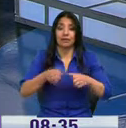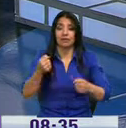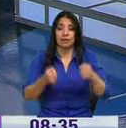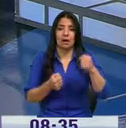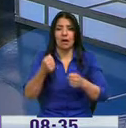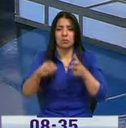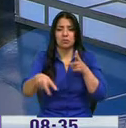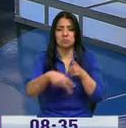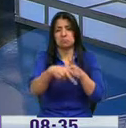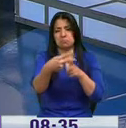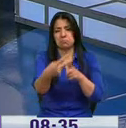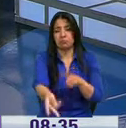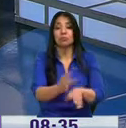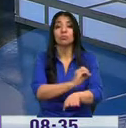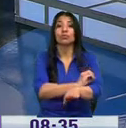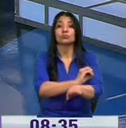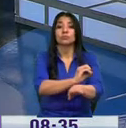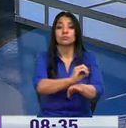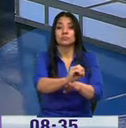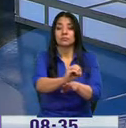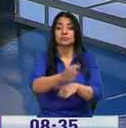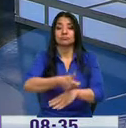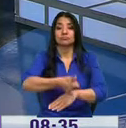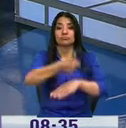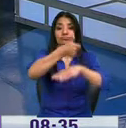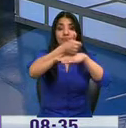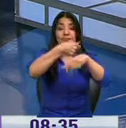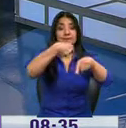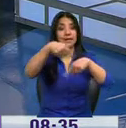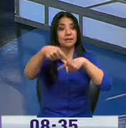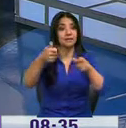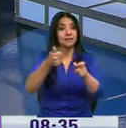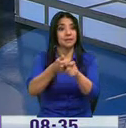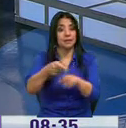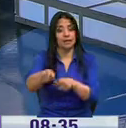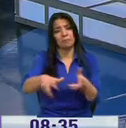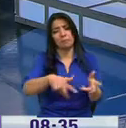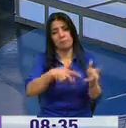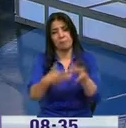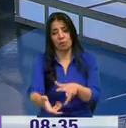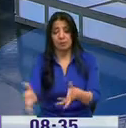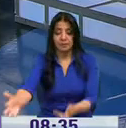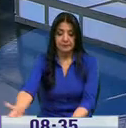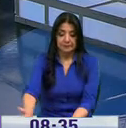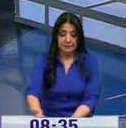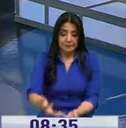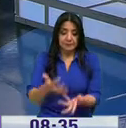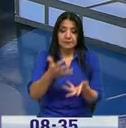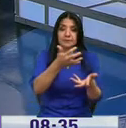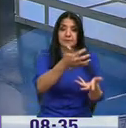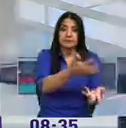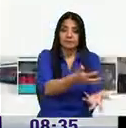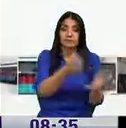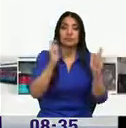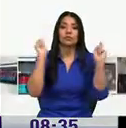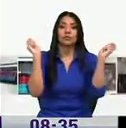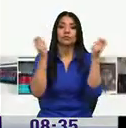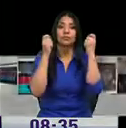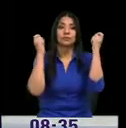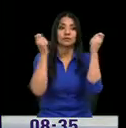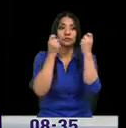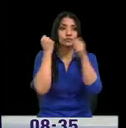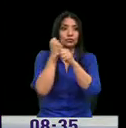la avenida Occidental a la altura de la Agencia Nacional de Tránsito. Fueron a rescatarle gracias a la Fundación Acción